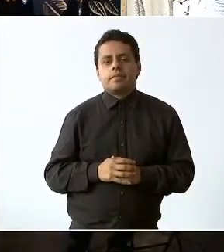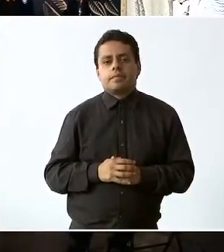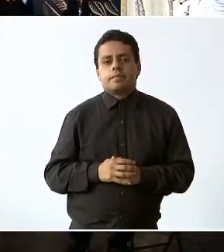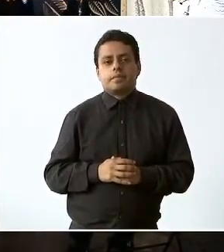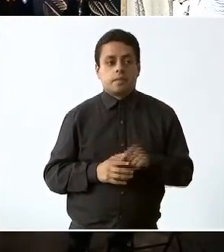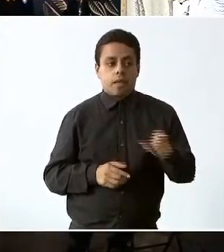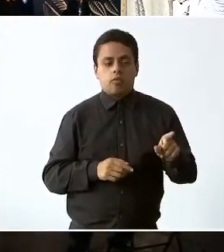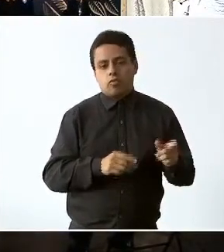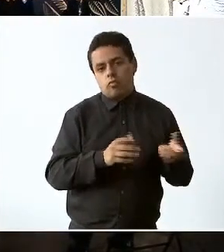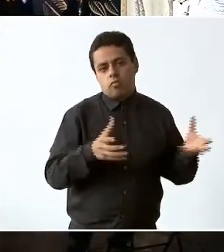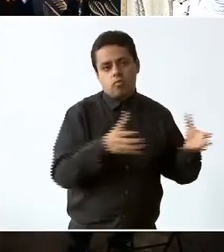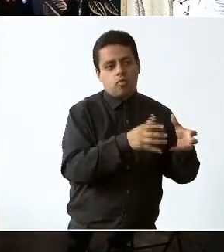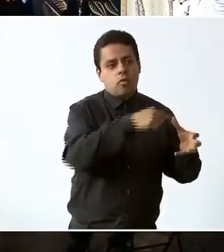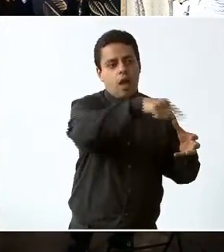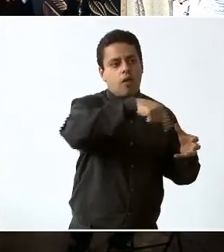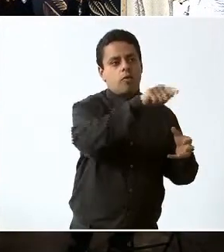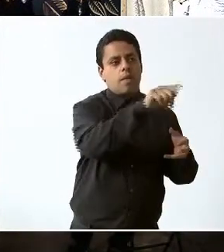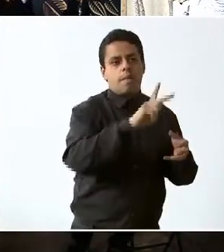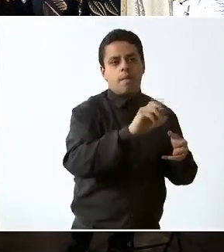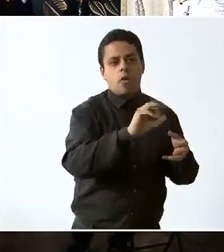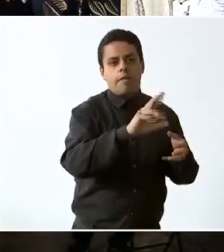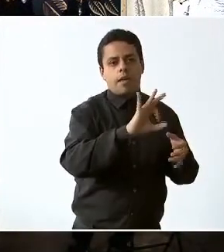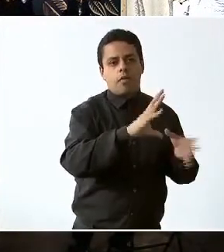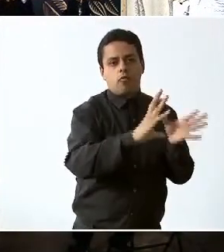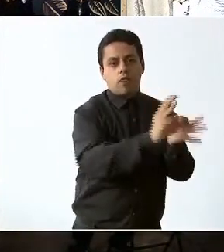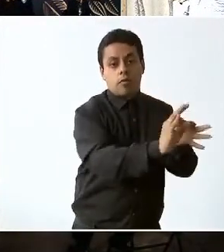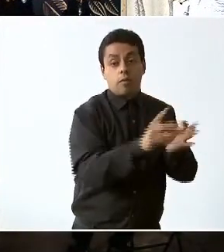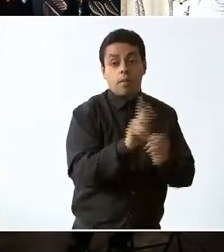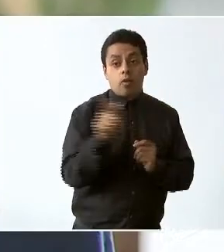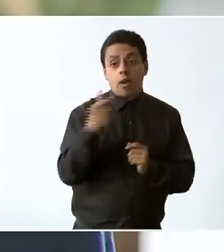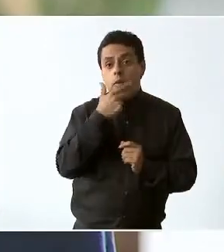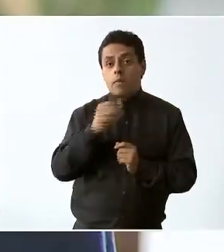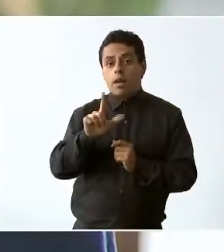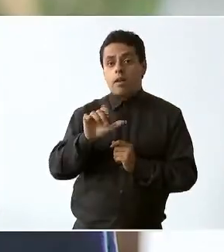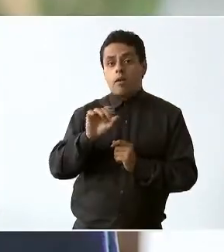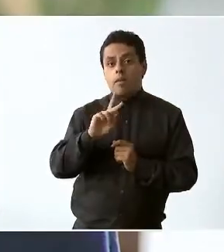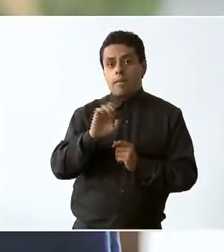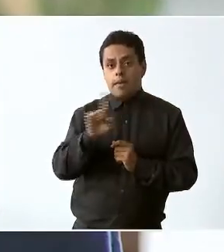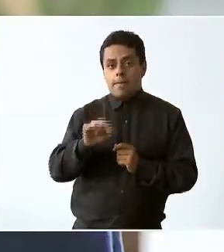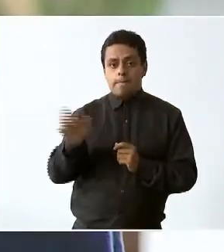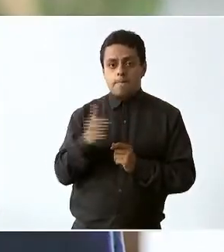porfiristas, de manera elegante López Velarde